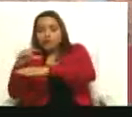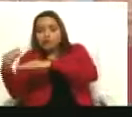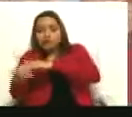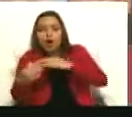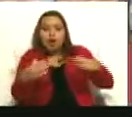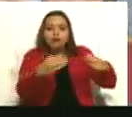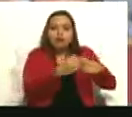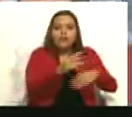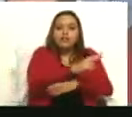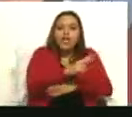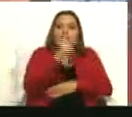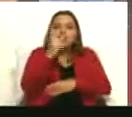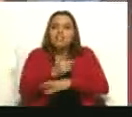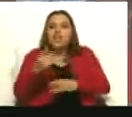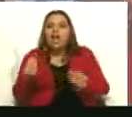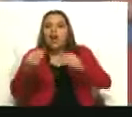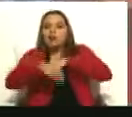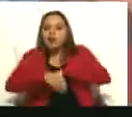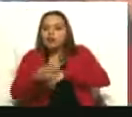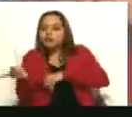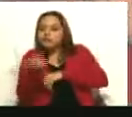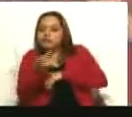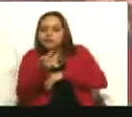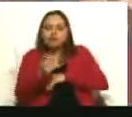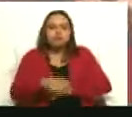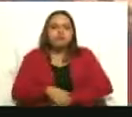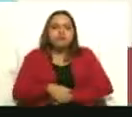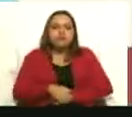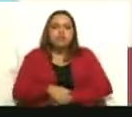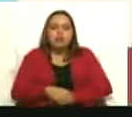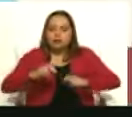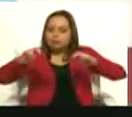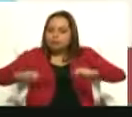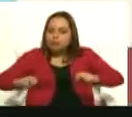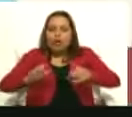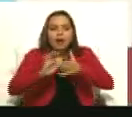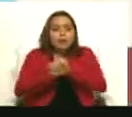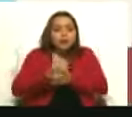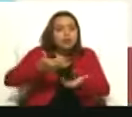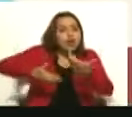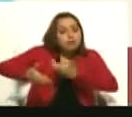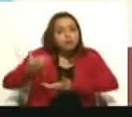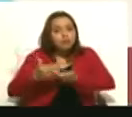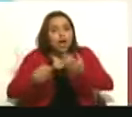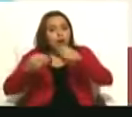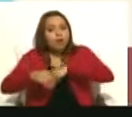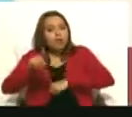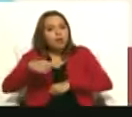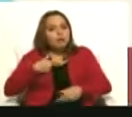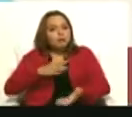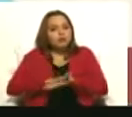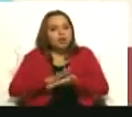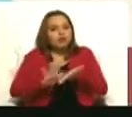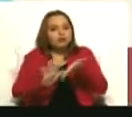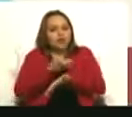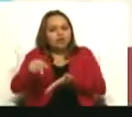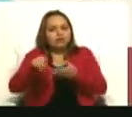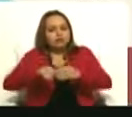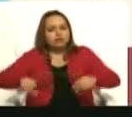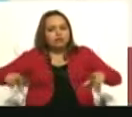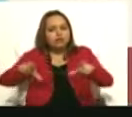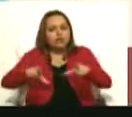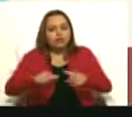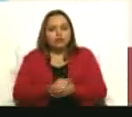un acuerdo práctico y satisfactorio mediante negociaciones amistosas y pacíficas sobre ese territorio.